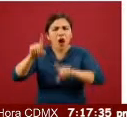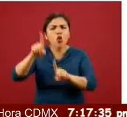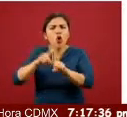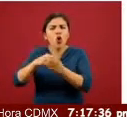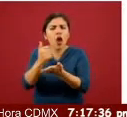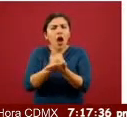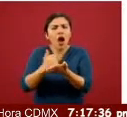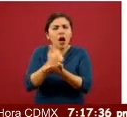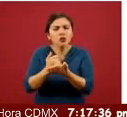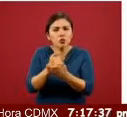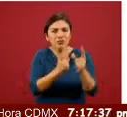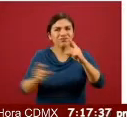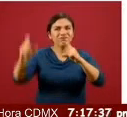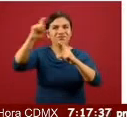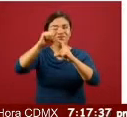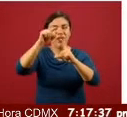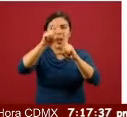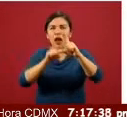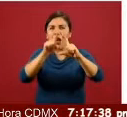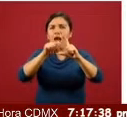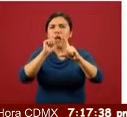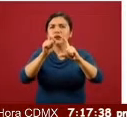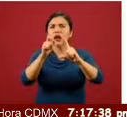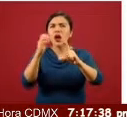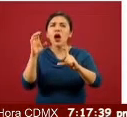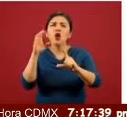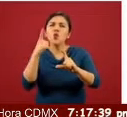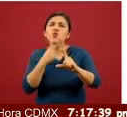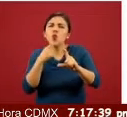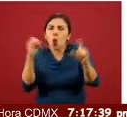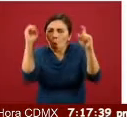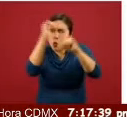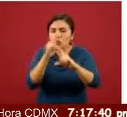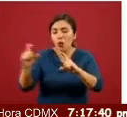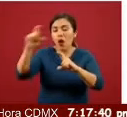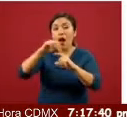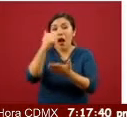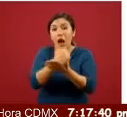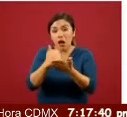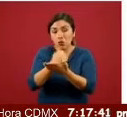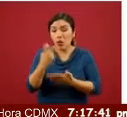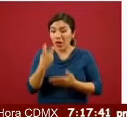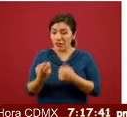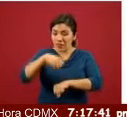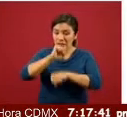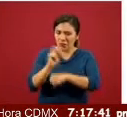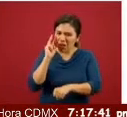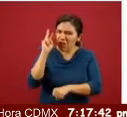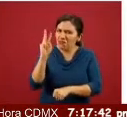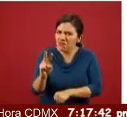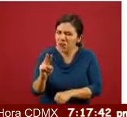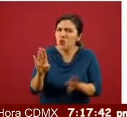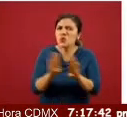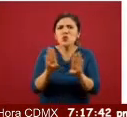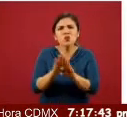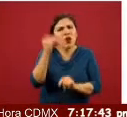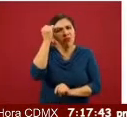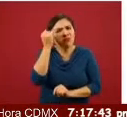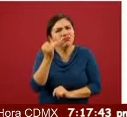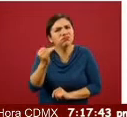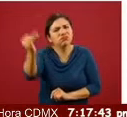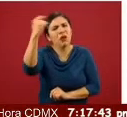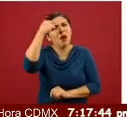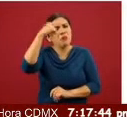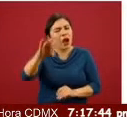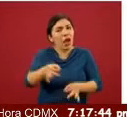inclusive están sobre las barras guindas, y algo que notábamos ya esta semana es que el retraso en la